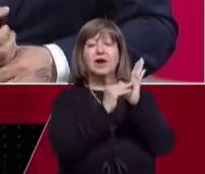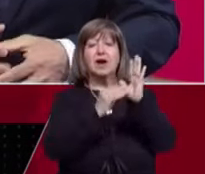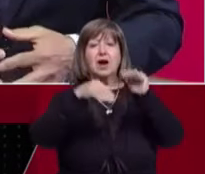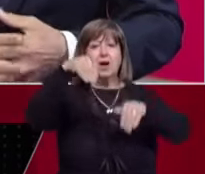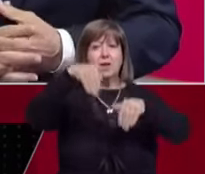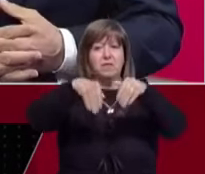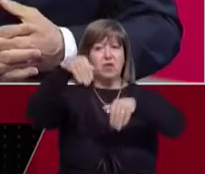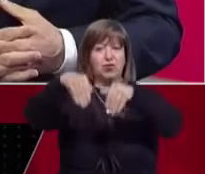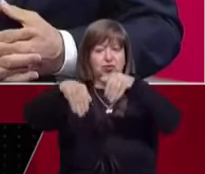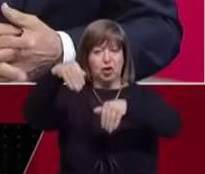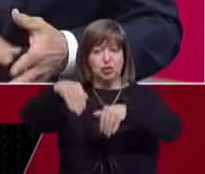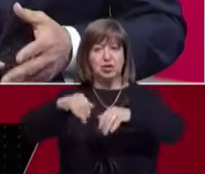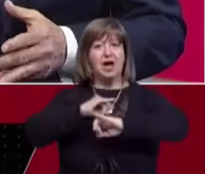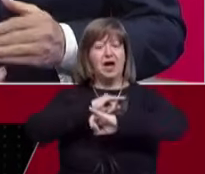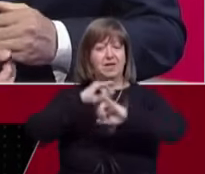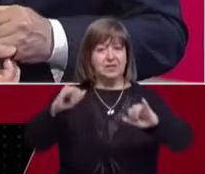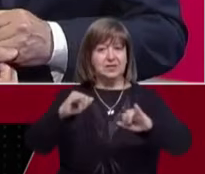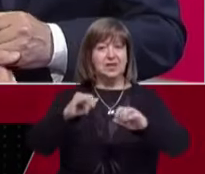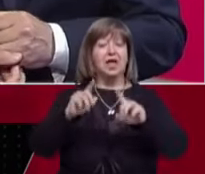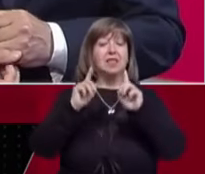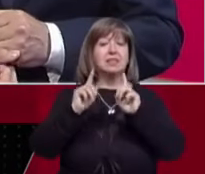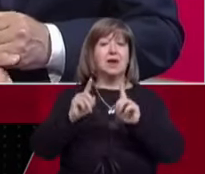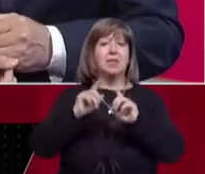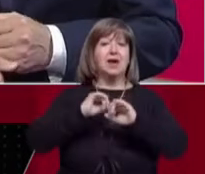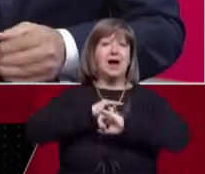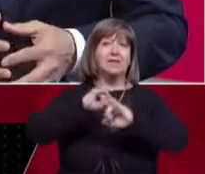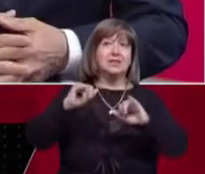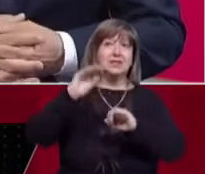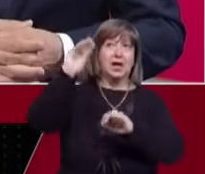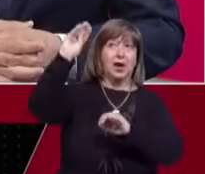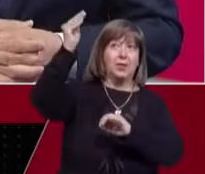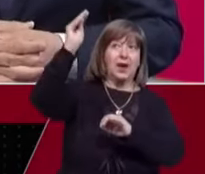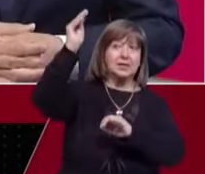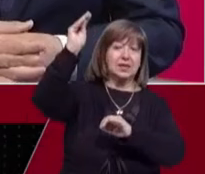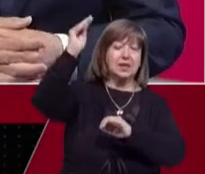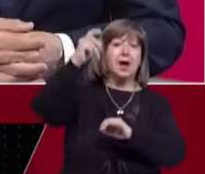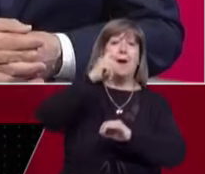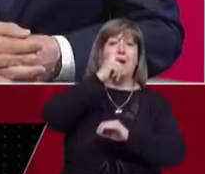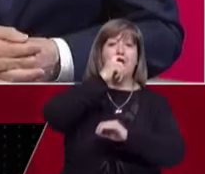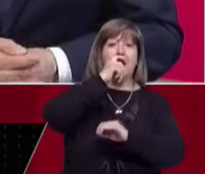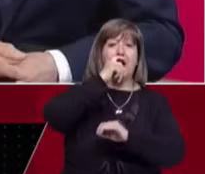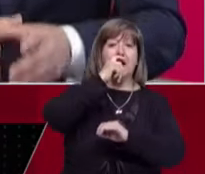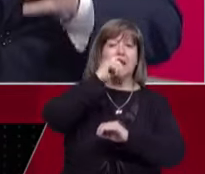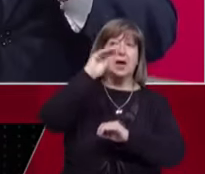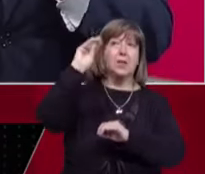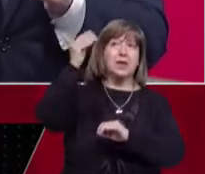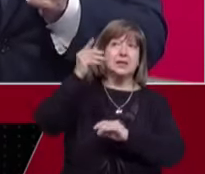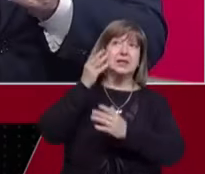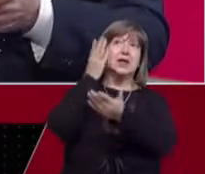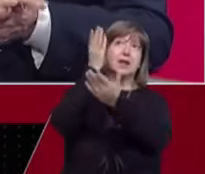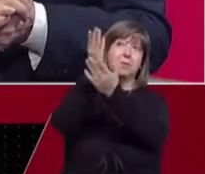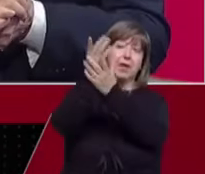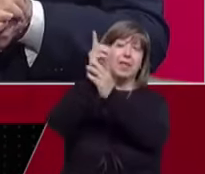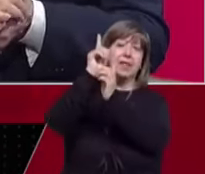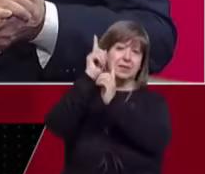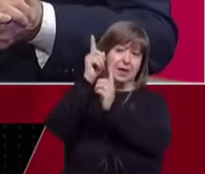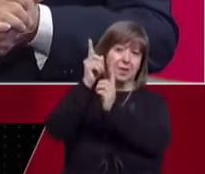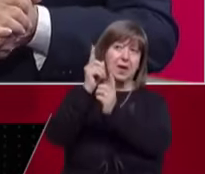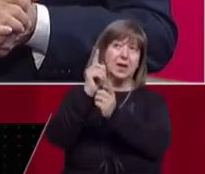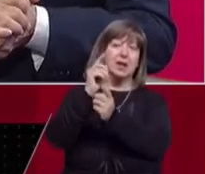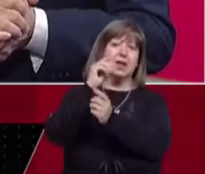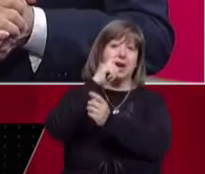Llamado de atención al gobierno de Brasil. Sí, Macri también le pidió que hable y se pronuncie. Claro, y hay un comunicado